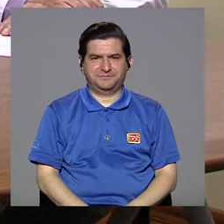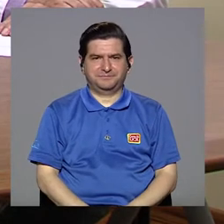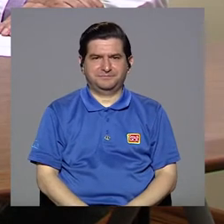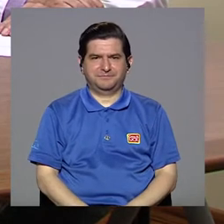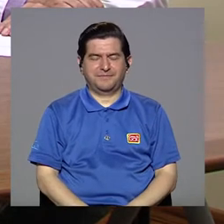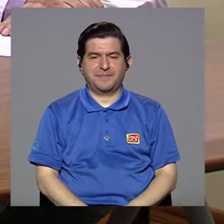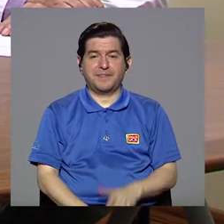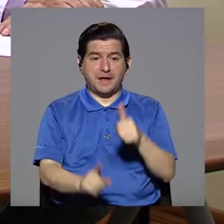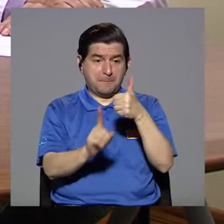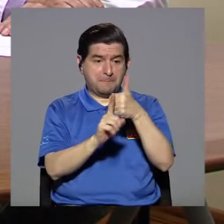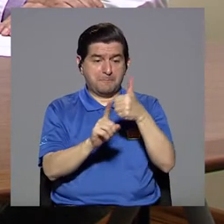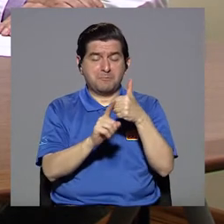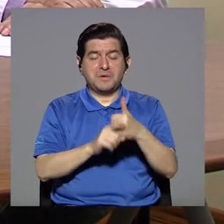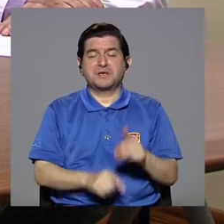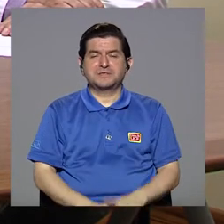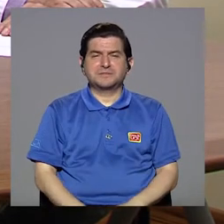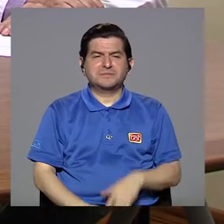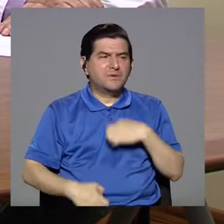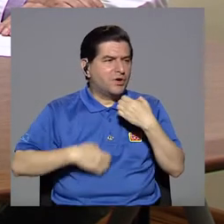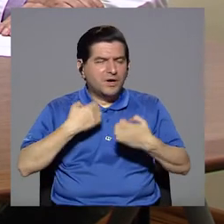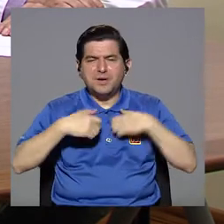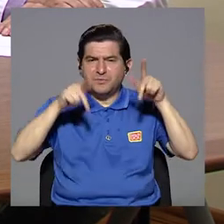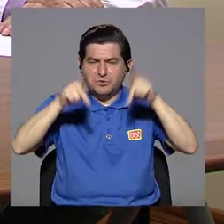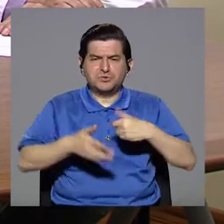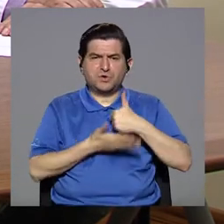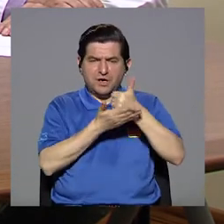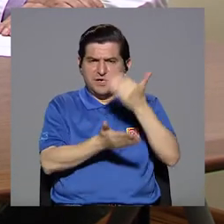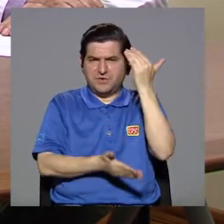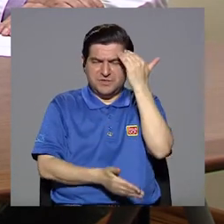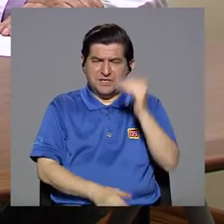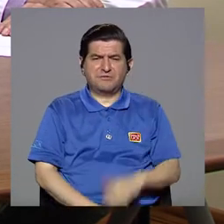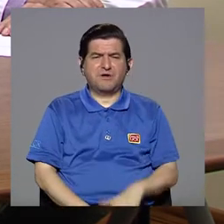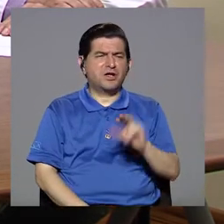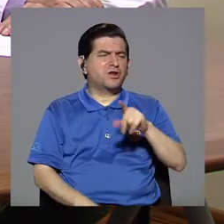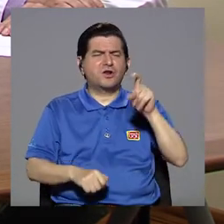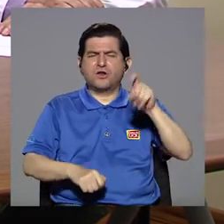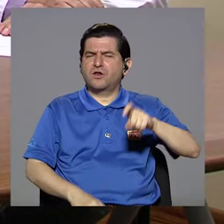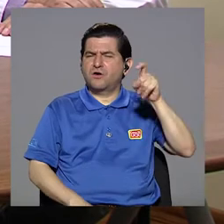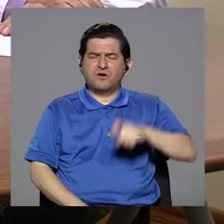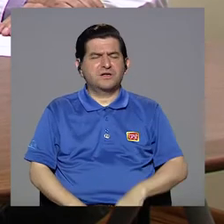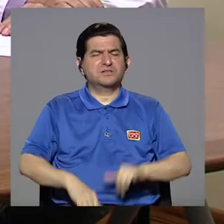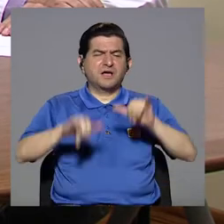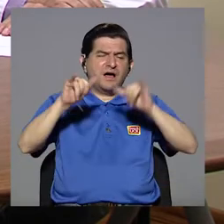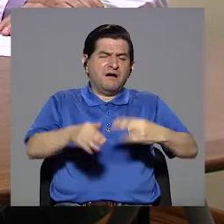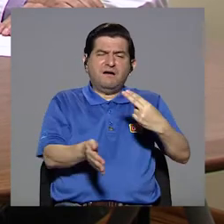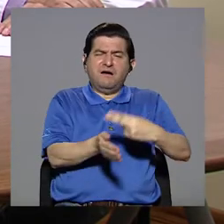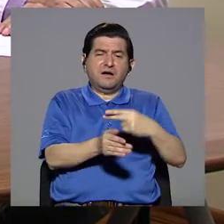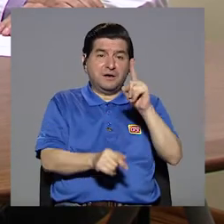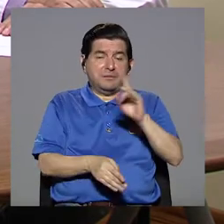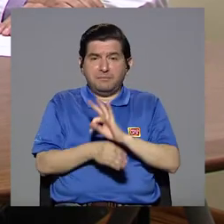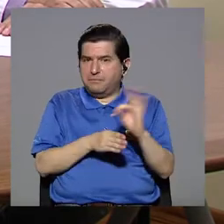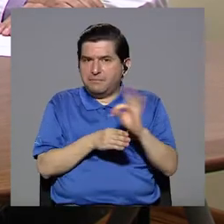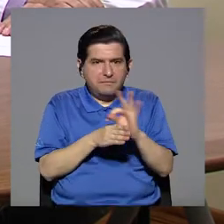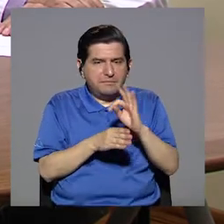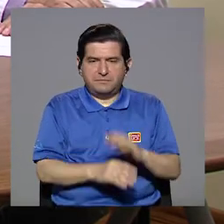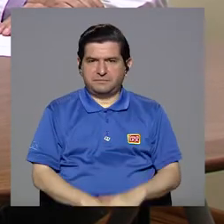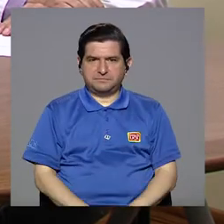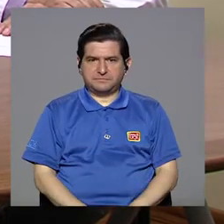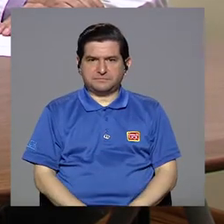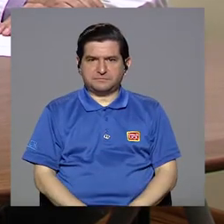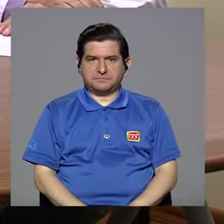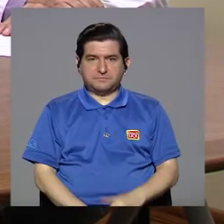incluso para el mismo ánimo de la persona le puede ayudar saber que no tiene que ir a entrenarse para tal